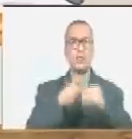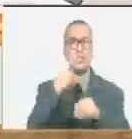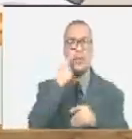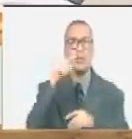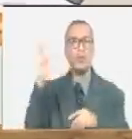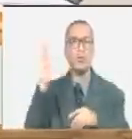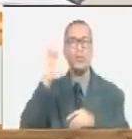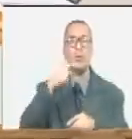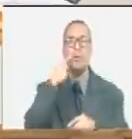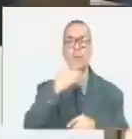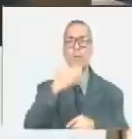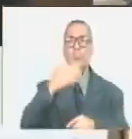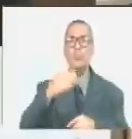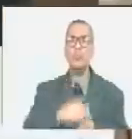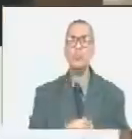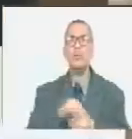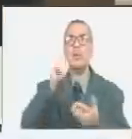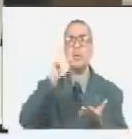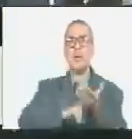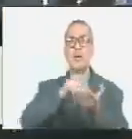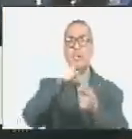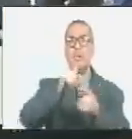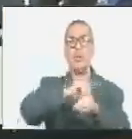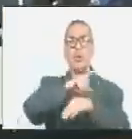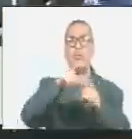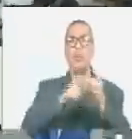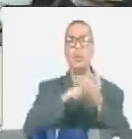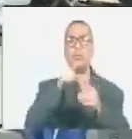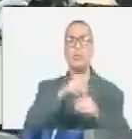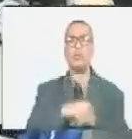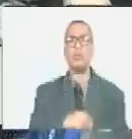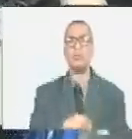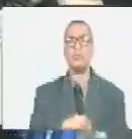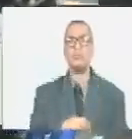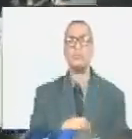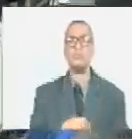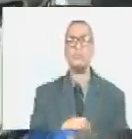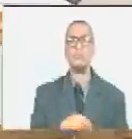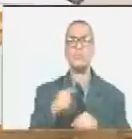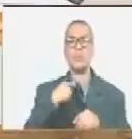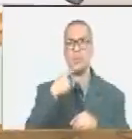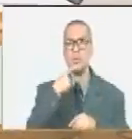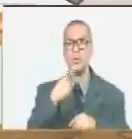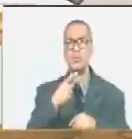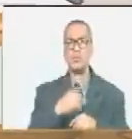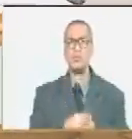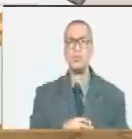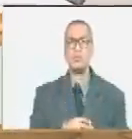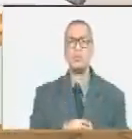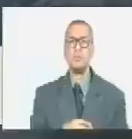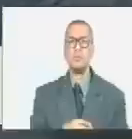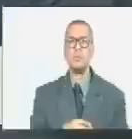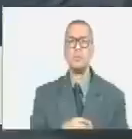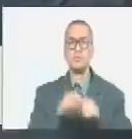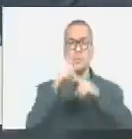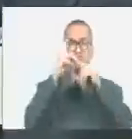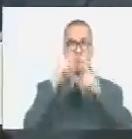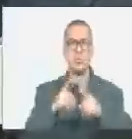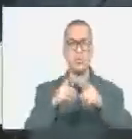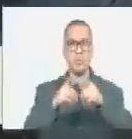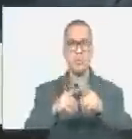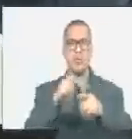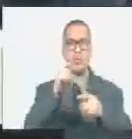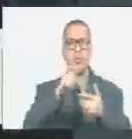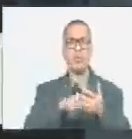con la señal de costumbre. Queda aprobado por unanimidad. En consecuencia, se declara